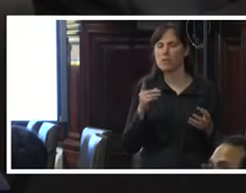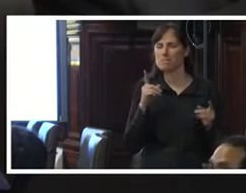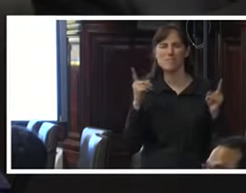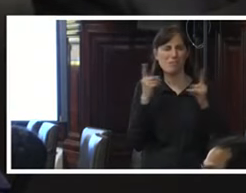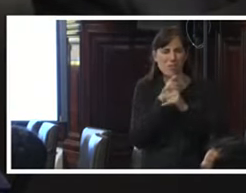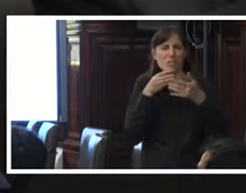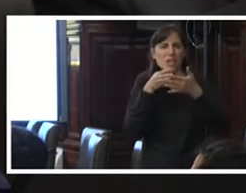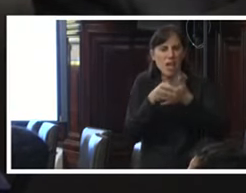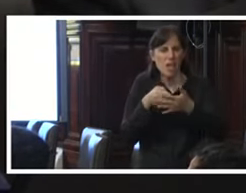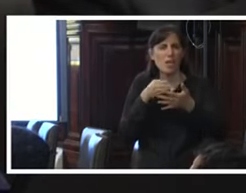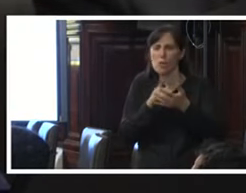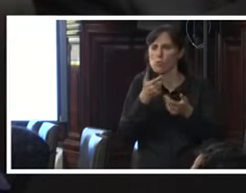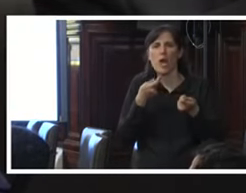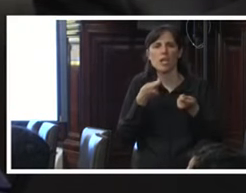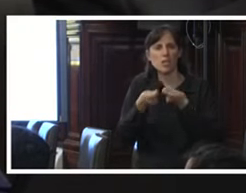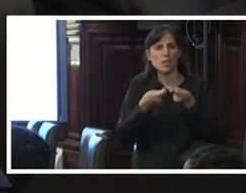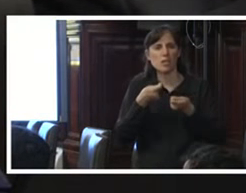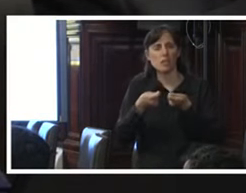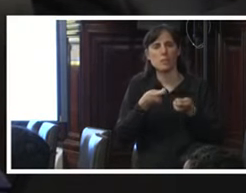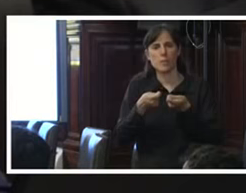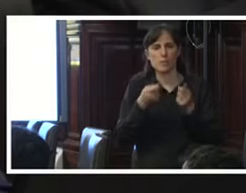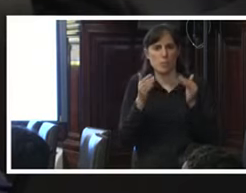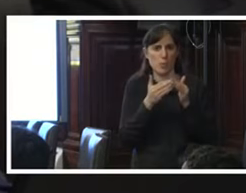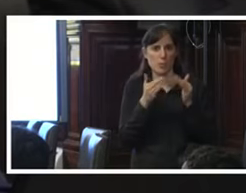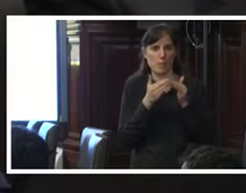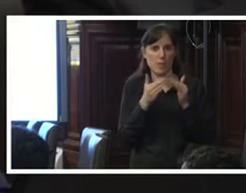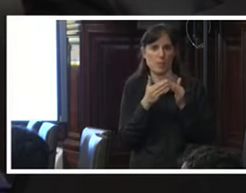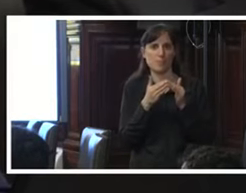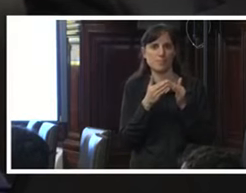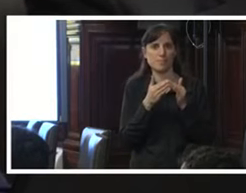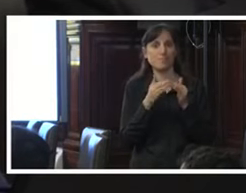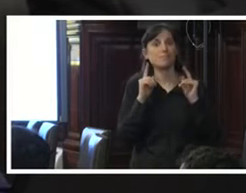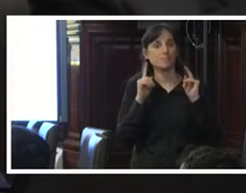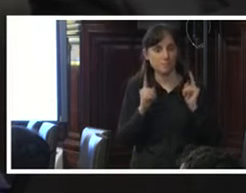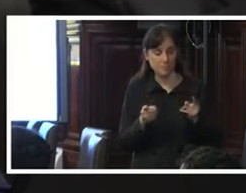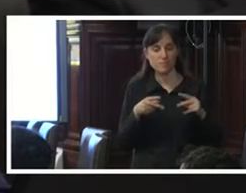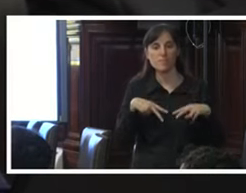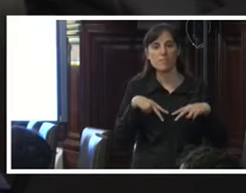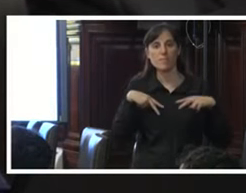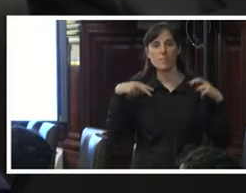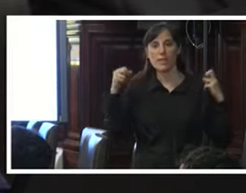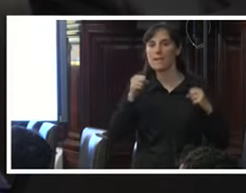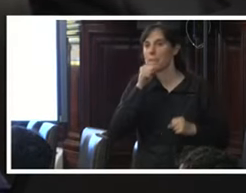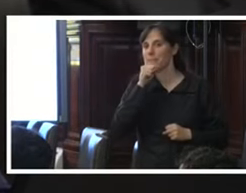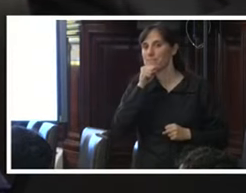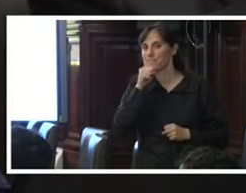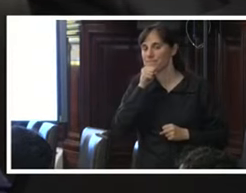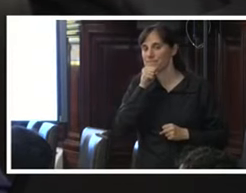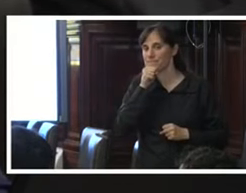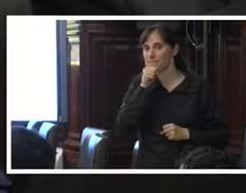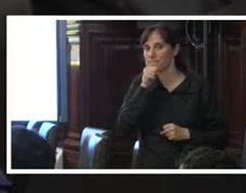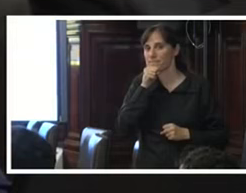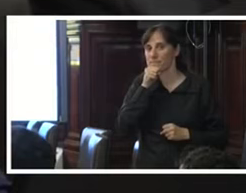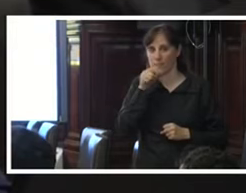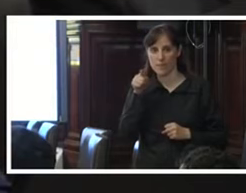a créditos de vivienda asimismo en el marco del primer encuentro nacional de personas adultas mayores en